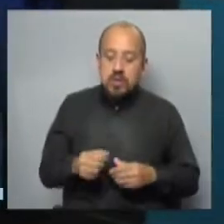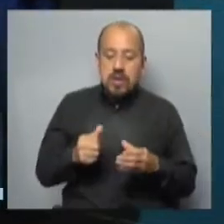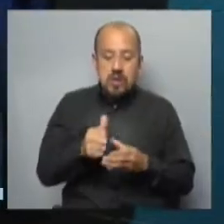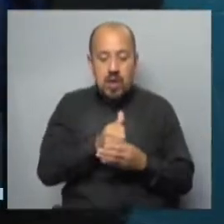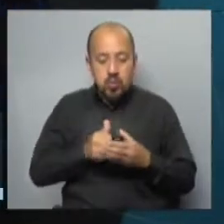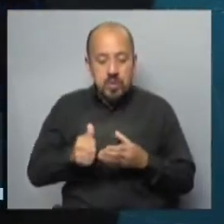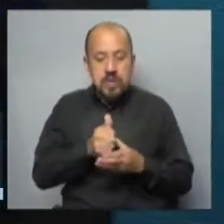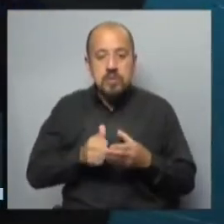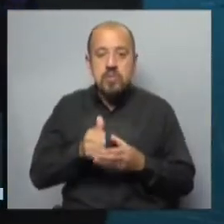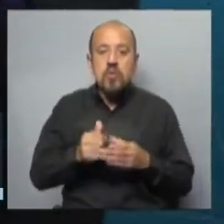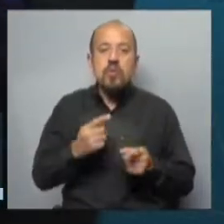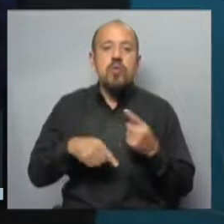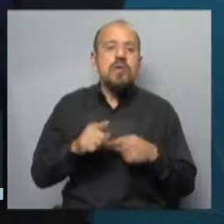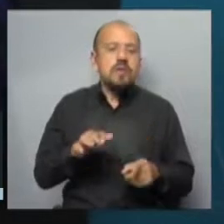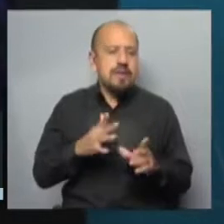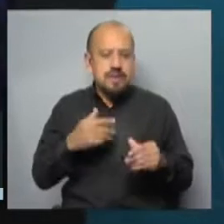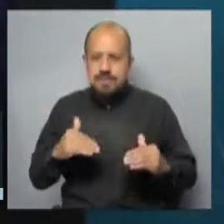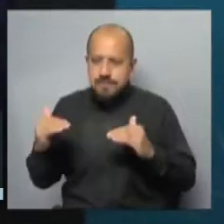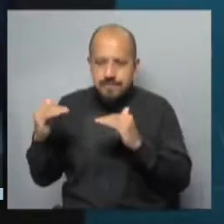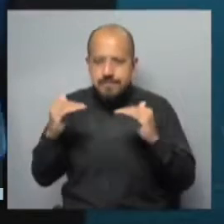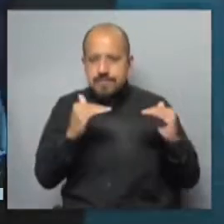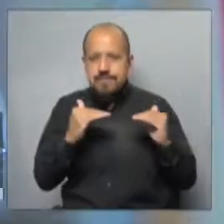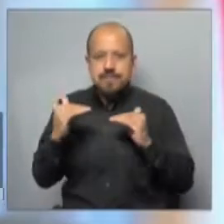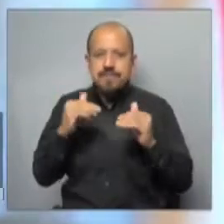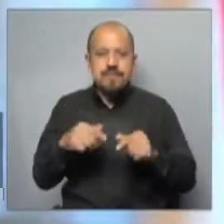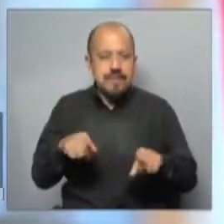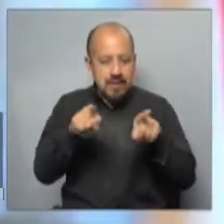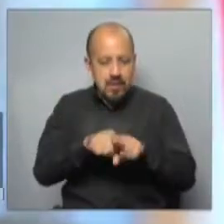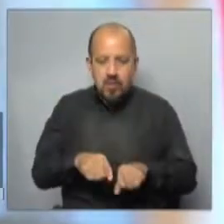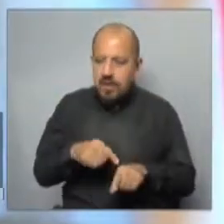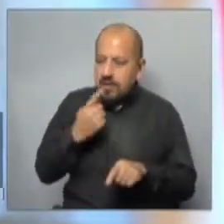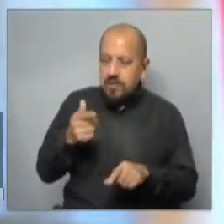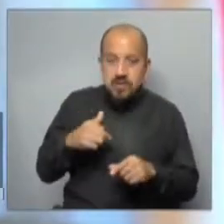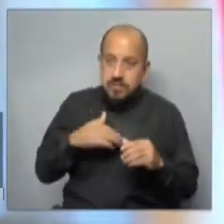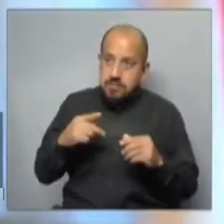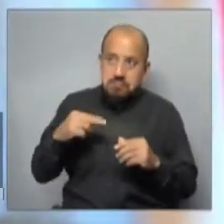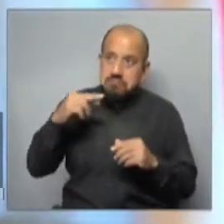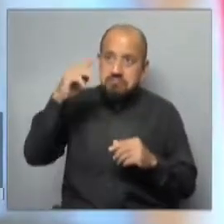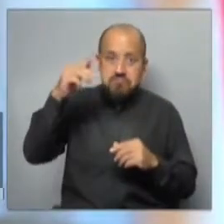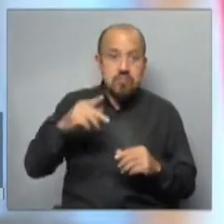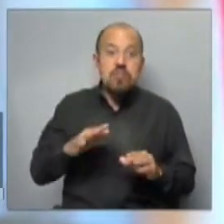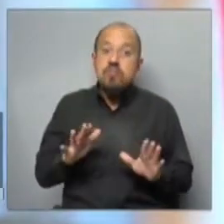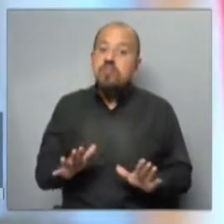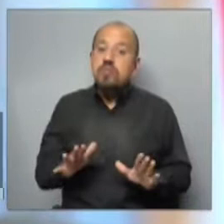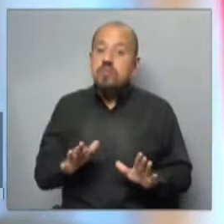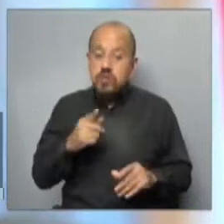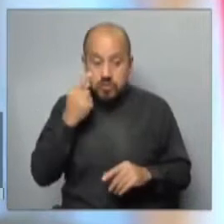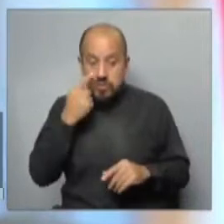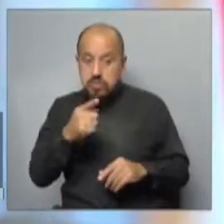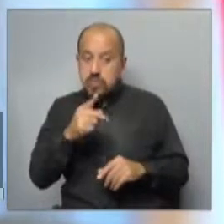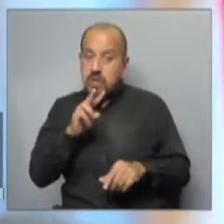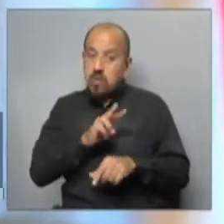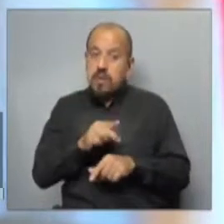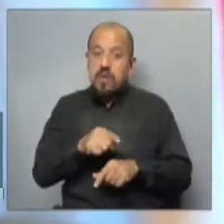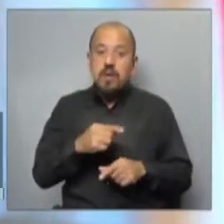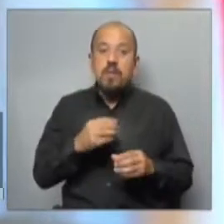es que el niño con autismo vaya a ser igual o continuar igual a lo largo de toda su vida entonces eso hay que cuidar también